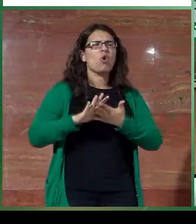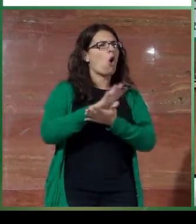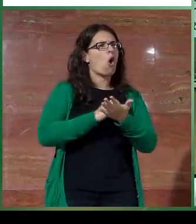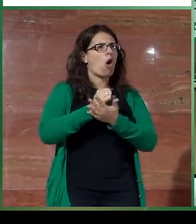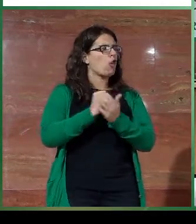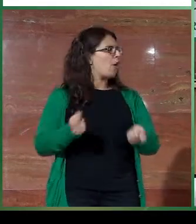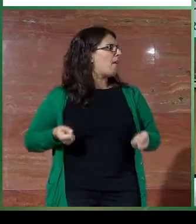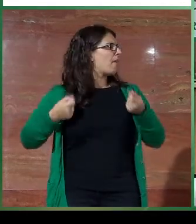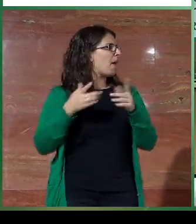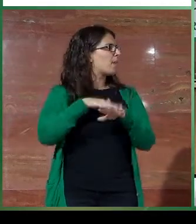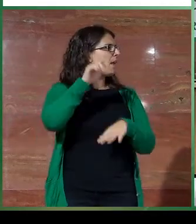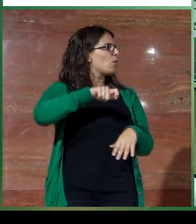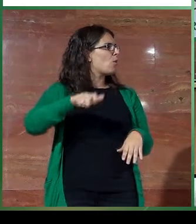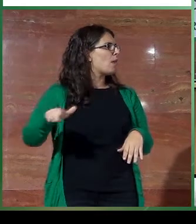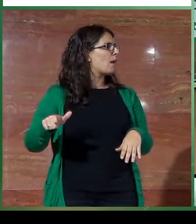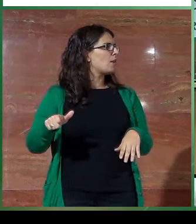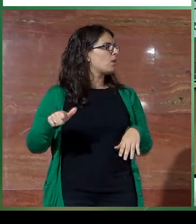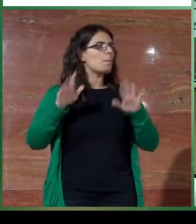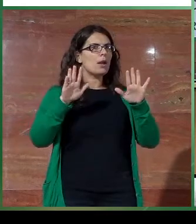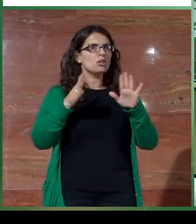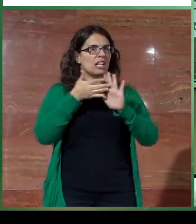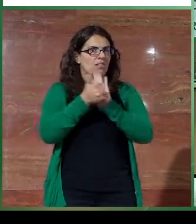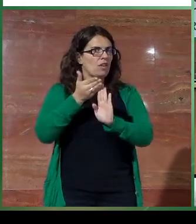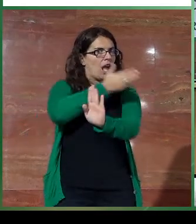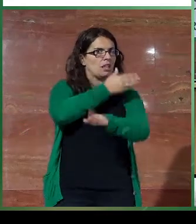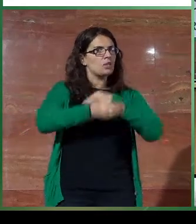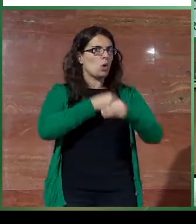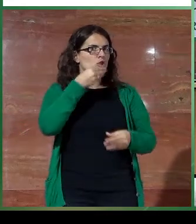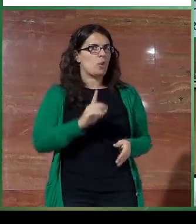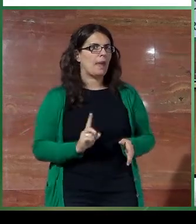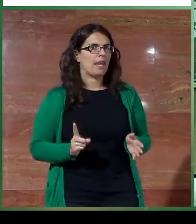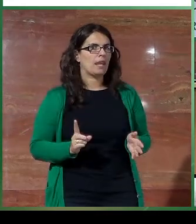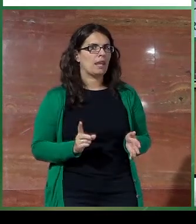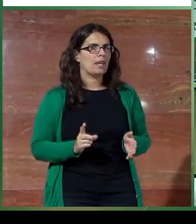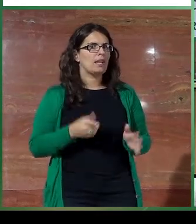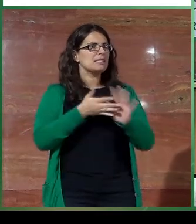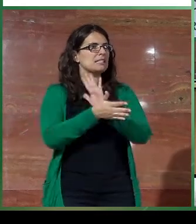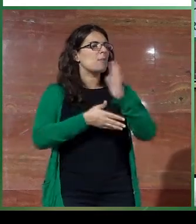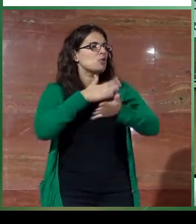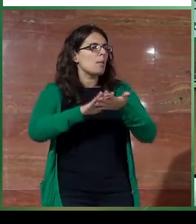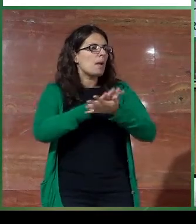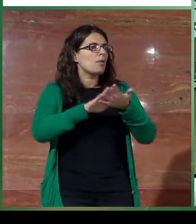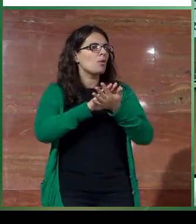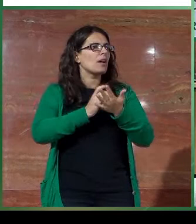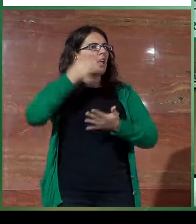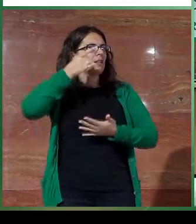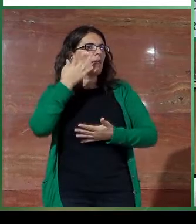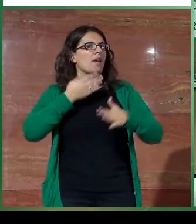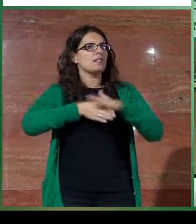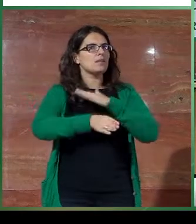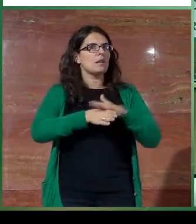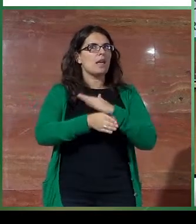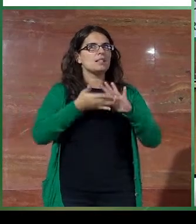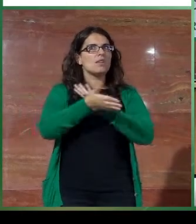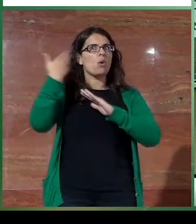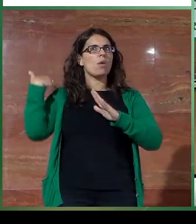ciudadano. ¿No lo han hecho ustedes bien? Porque aquí hablamos de creatividad y accesibilidad. ¿No fueron ustedes creativos cuando empezaron a construir